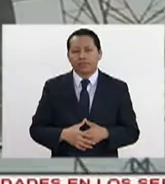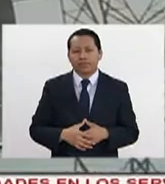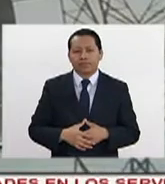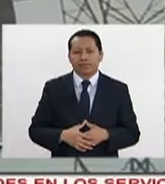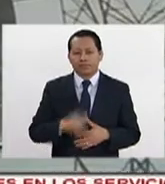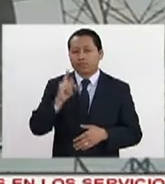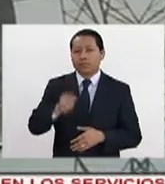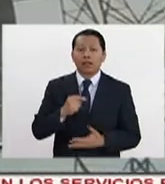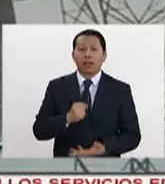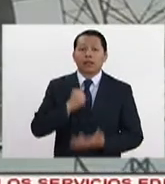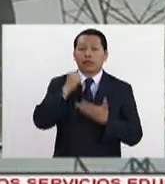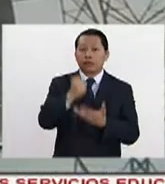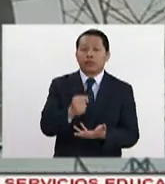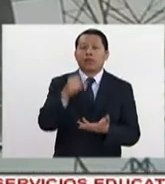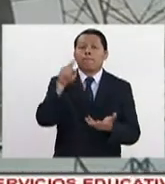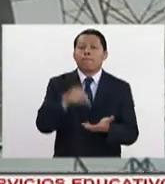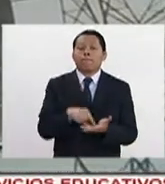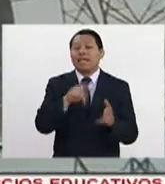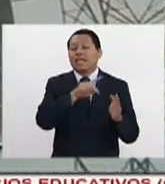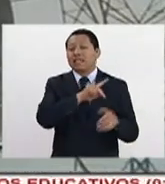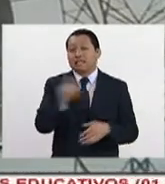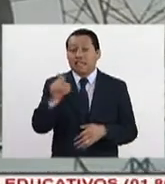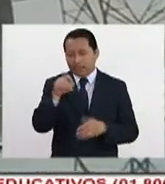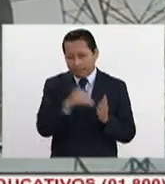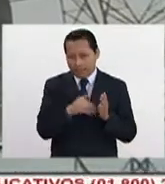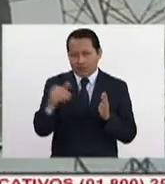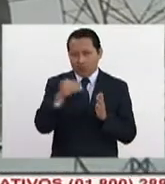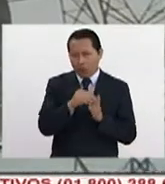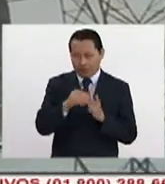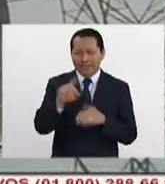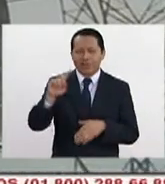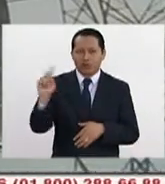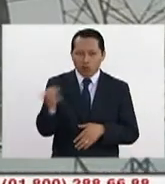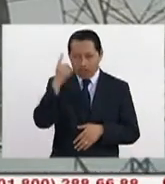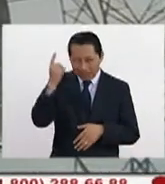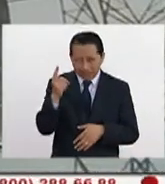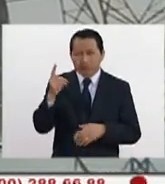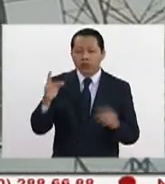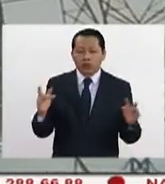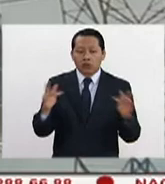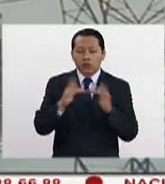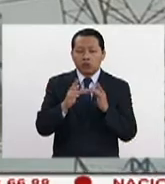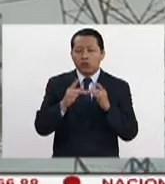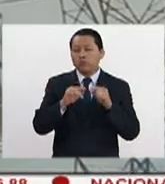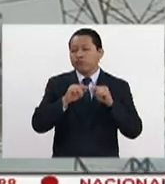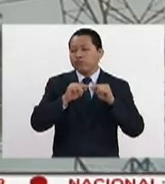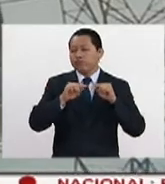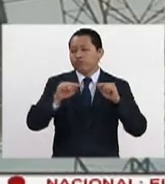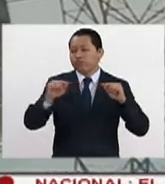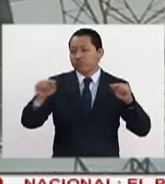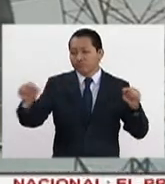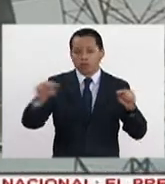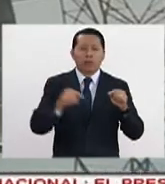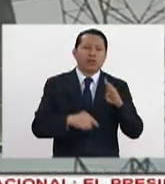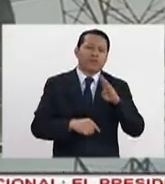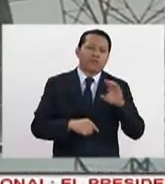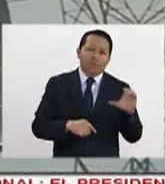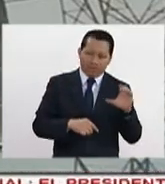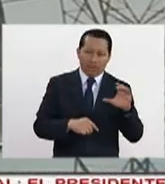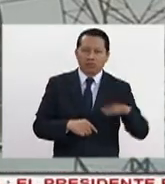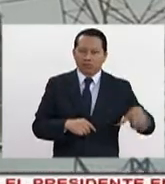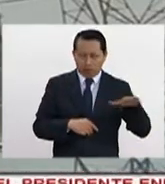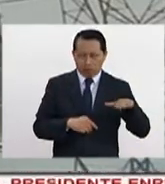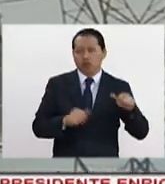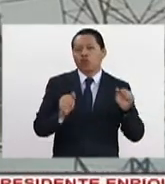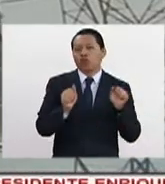Con una inversión aproximada de 1.100 millones de dólares, la interconexión del sistema aislado de Baja California con